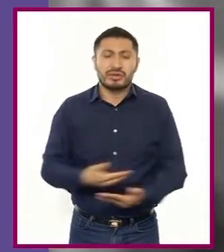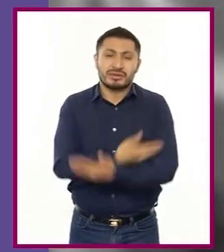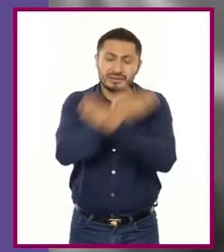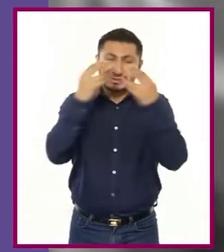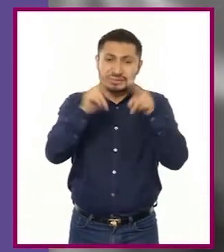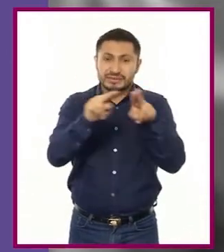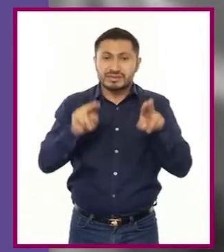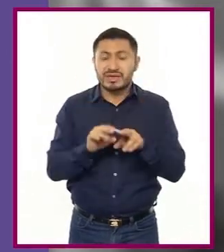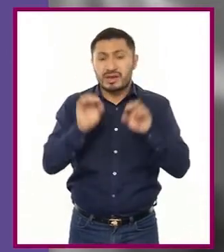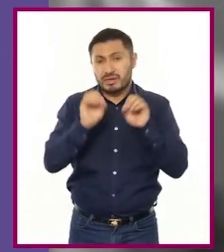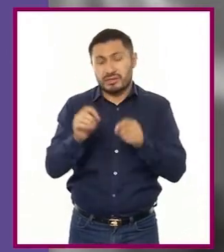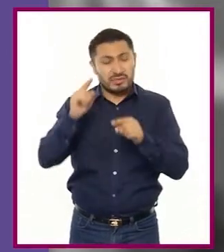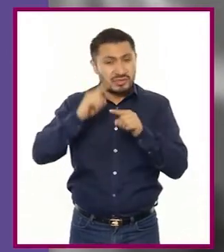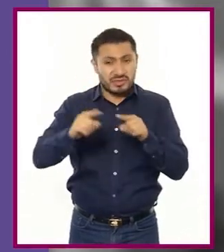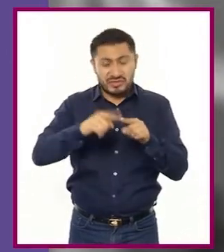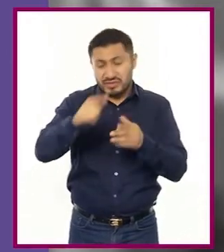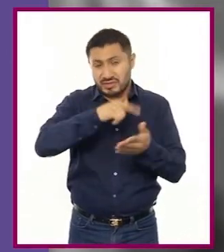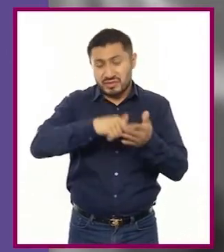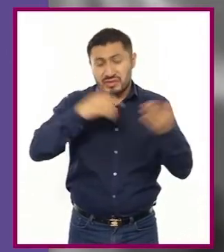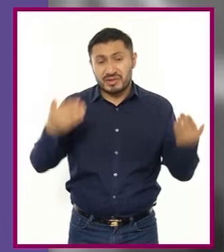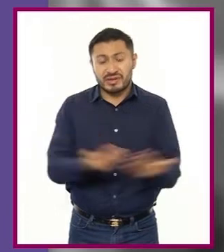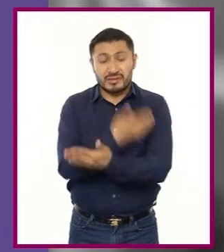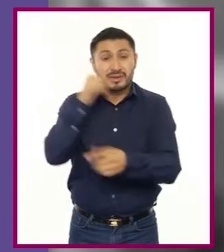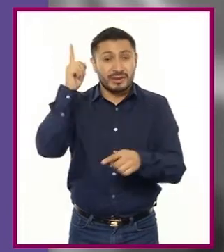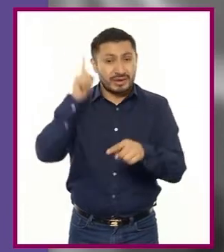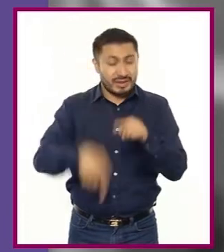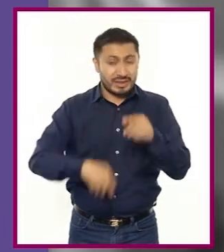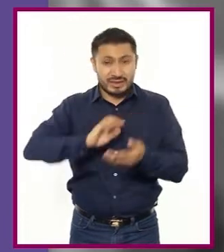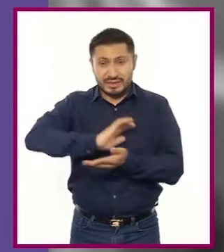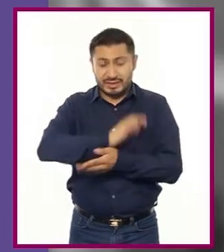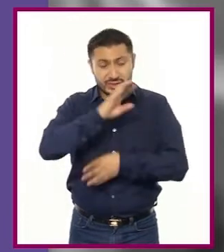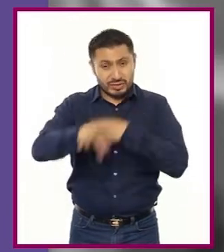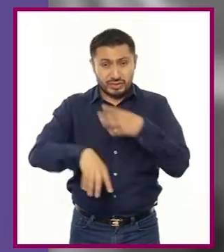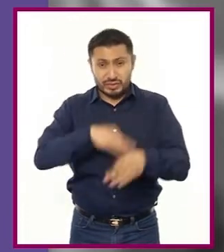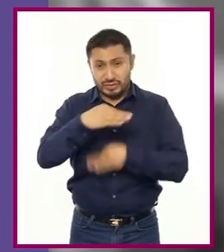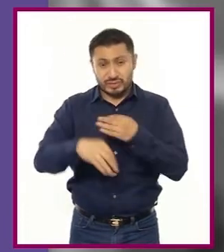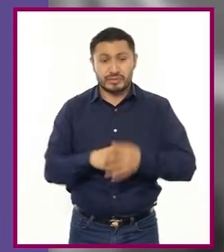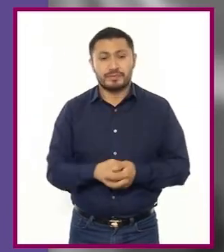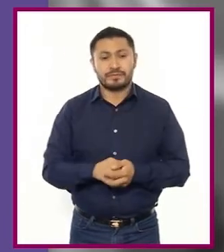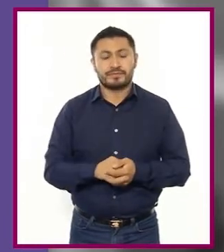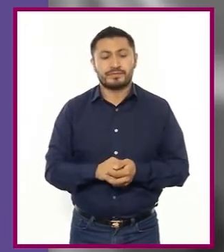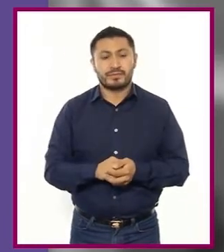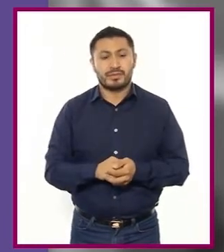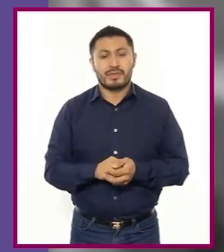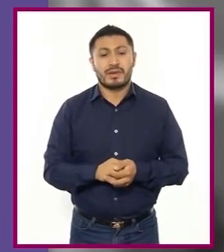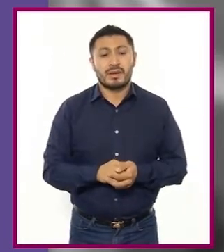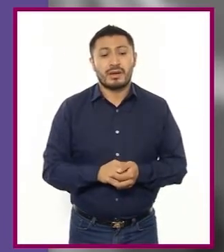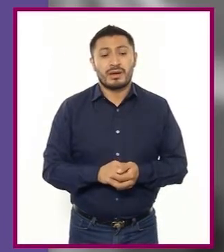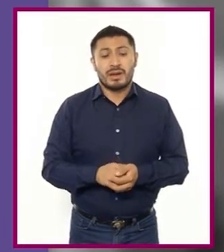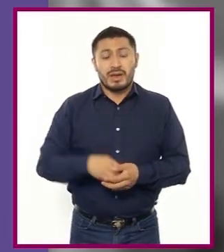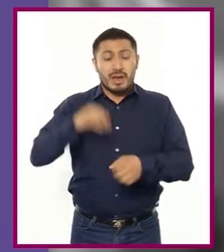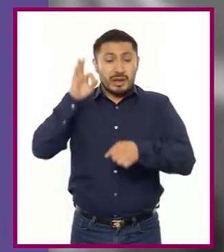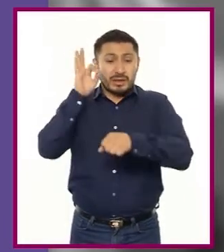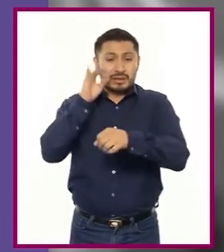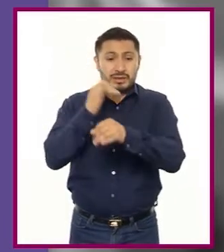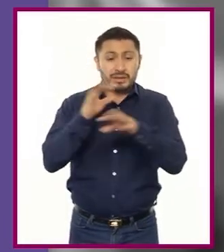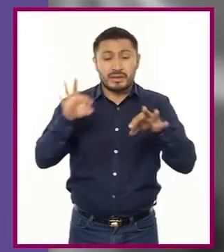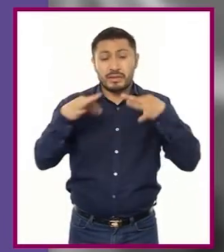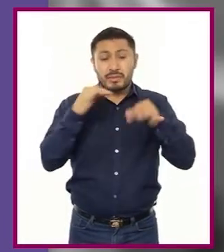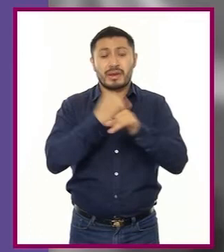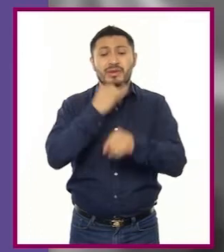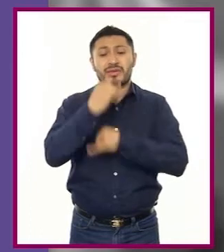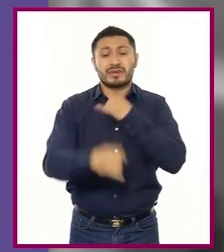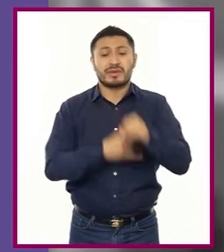étnico. Pacto Internacional de Derechos Civiles y Políticos. Protege el derecho a la vida, a la